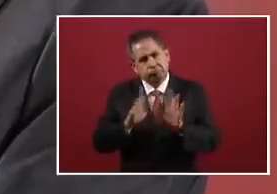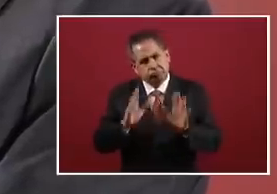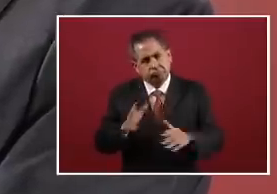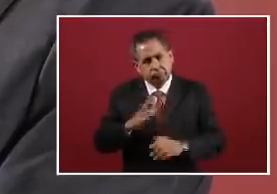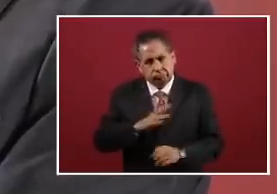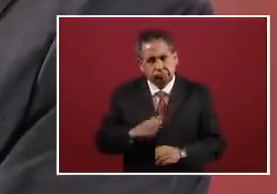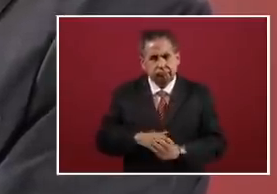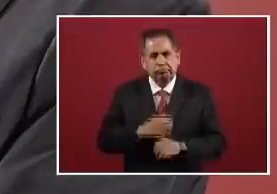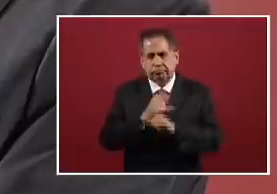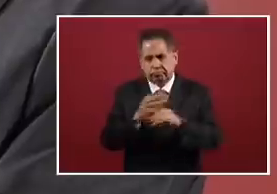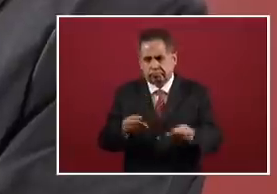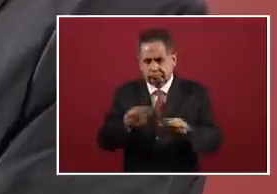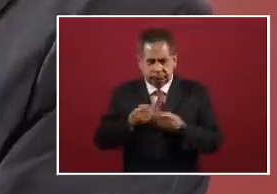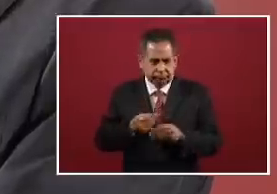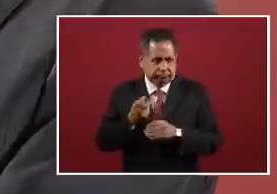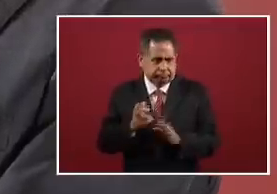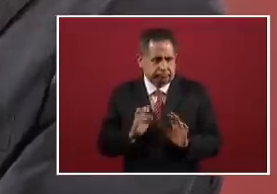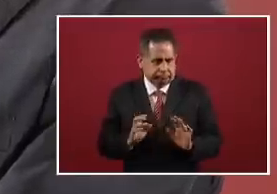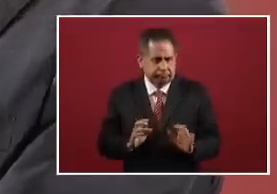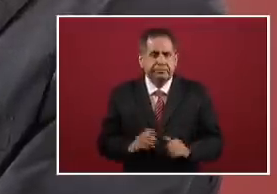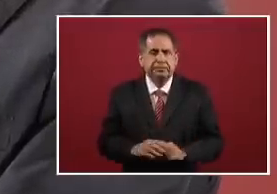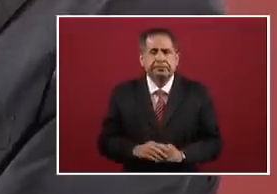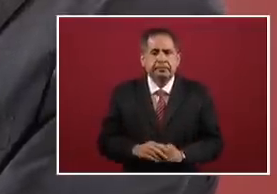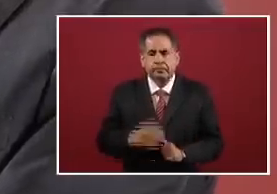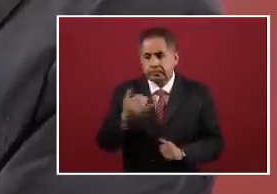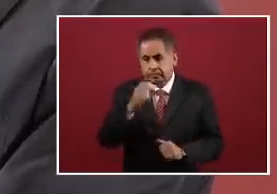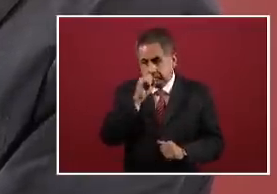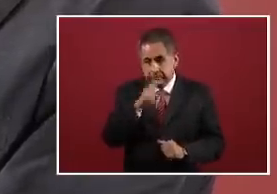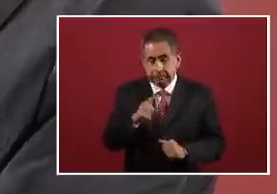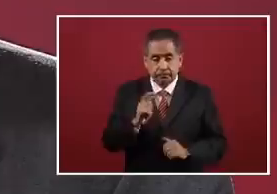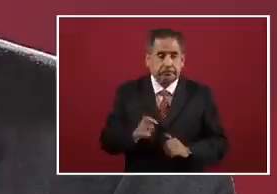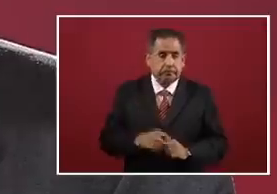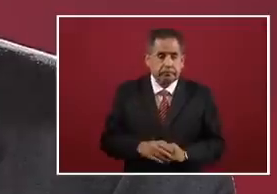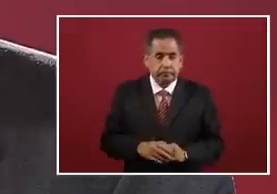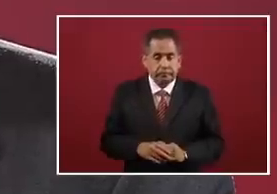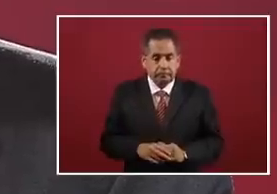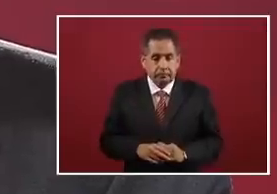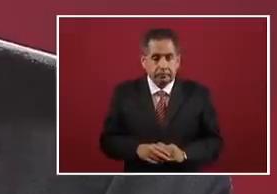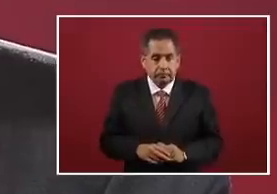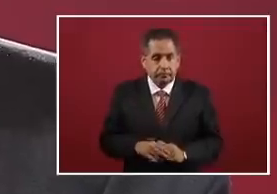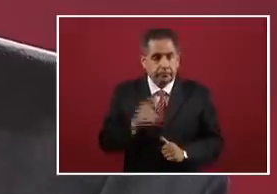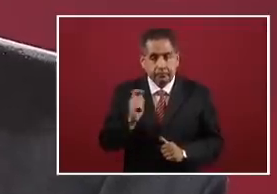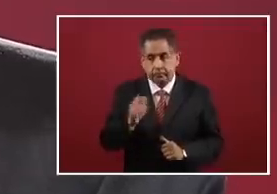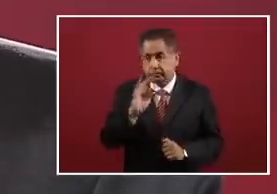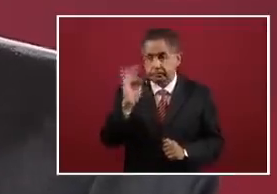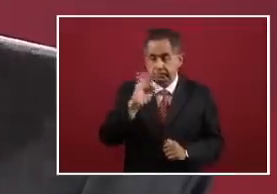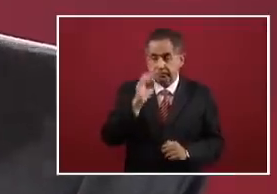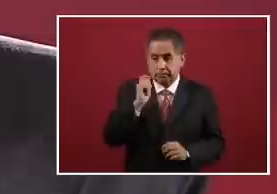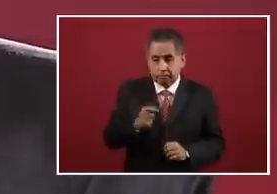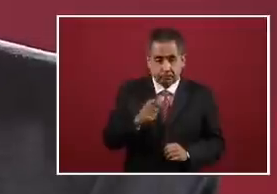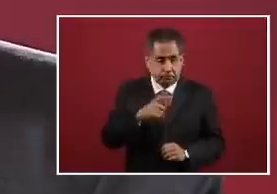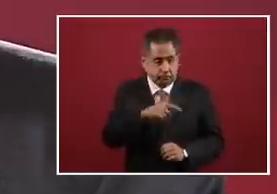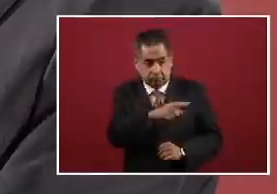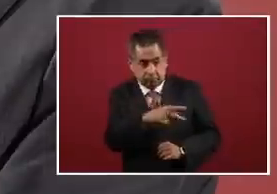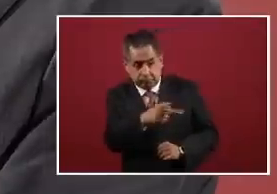tenemos información sobre eso y si se llega al